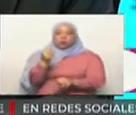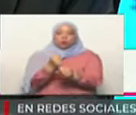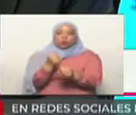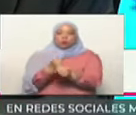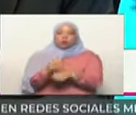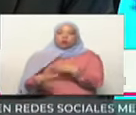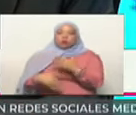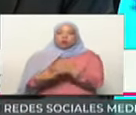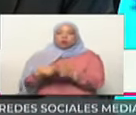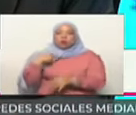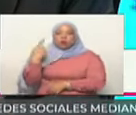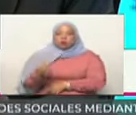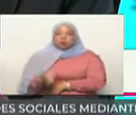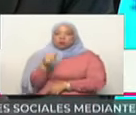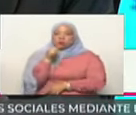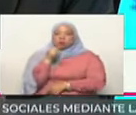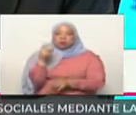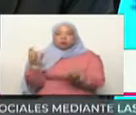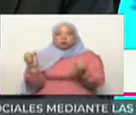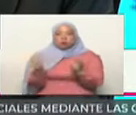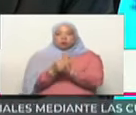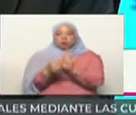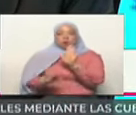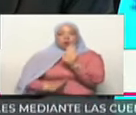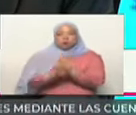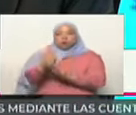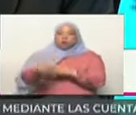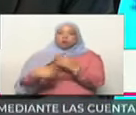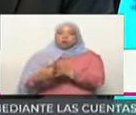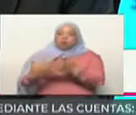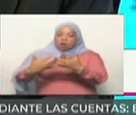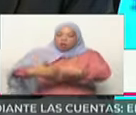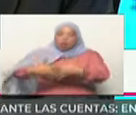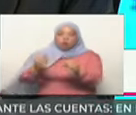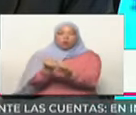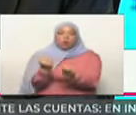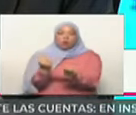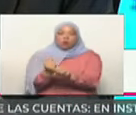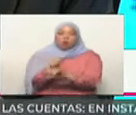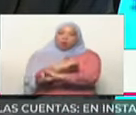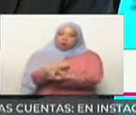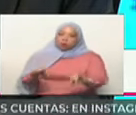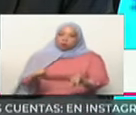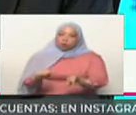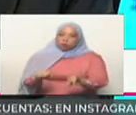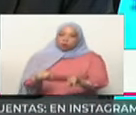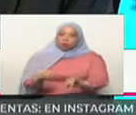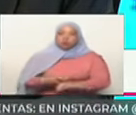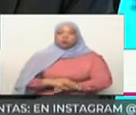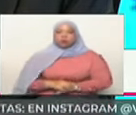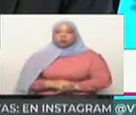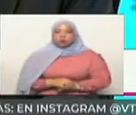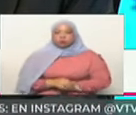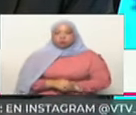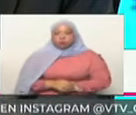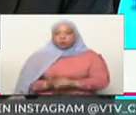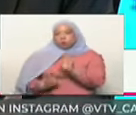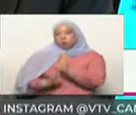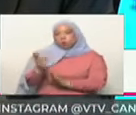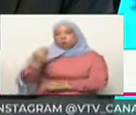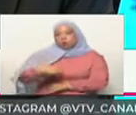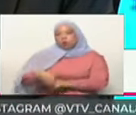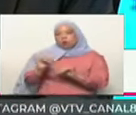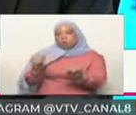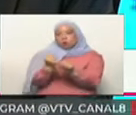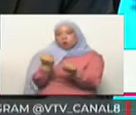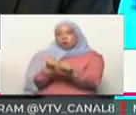hayamos pasado de la guerra económica y el desabastecimiento inducido total a el avance del optimismo